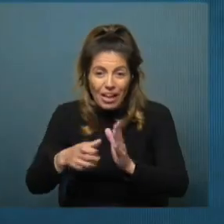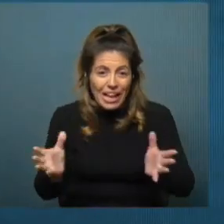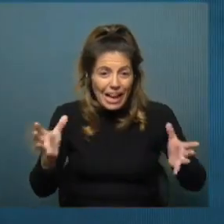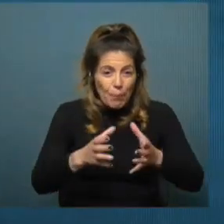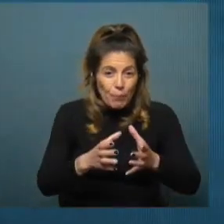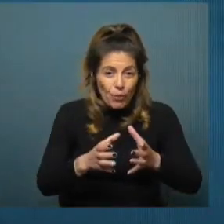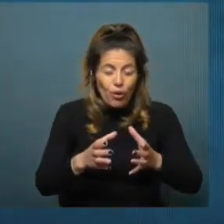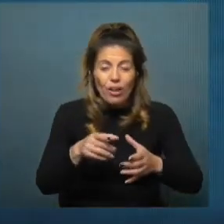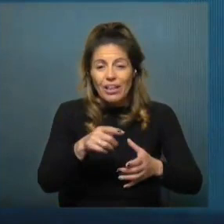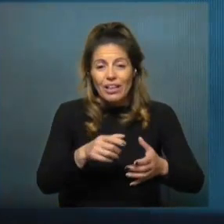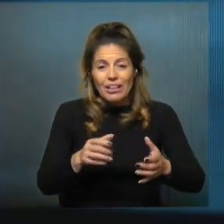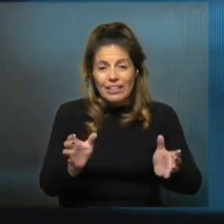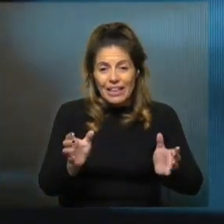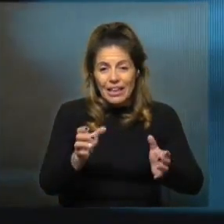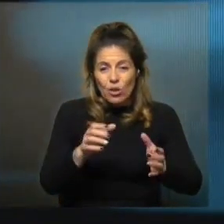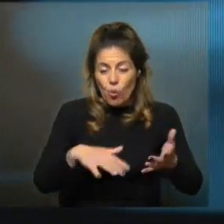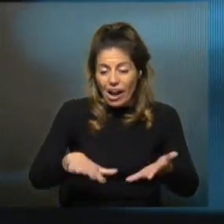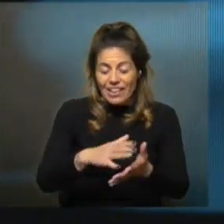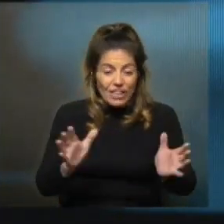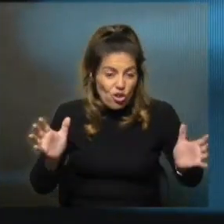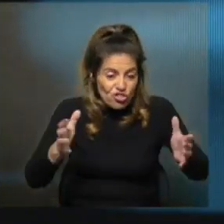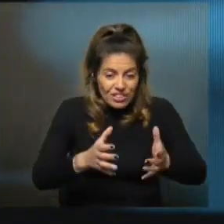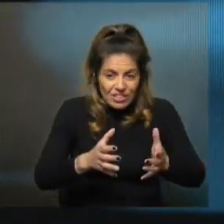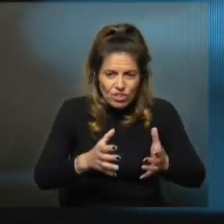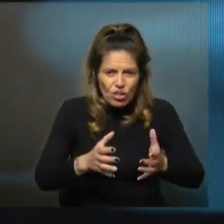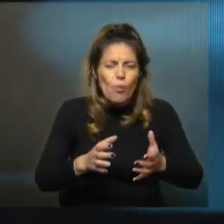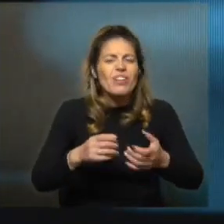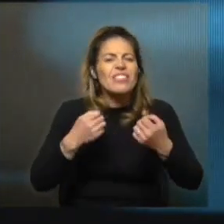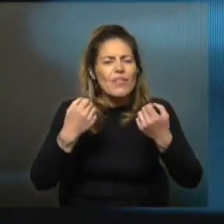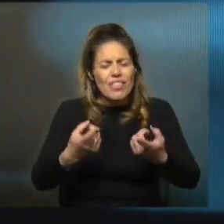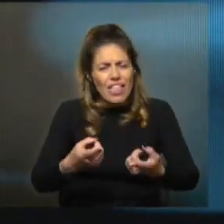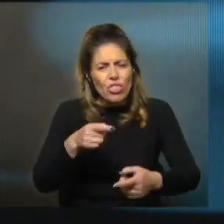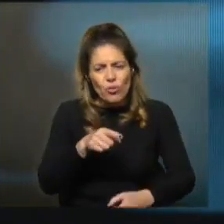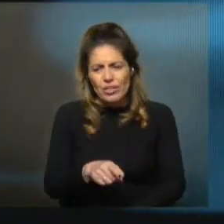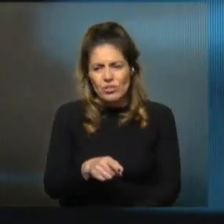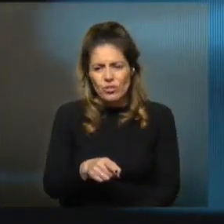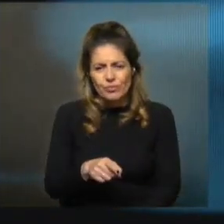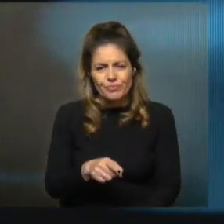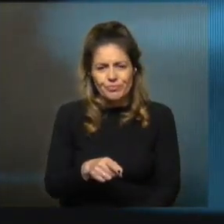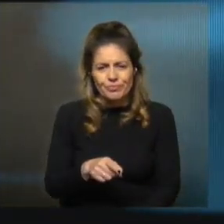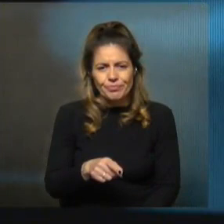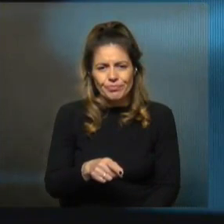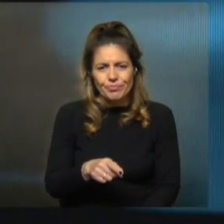eso este tiene que ver también eso no digamos este el ambiente que nos